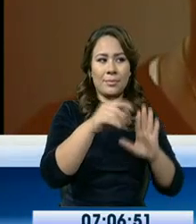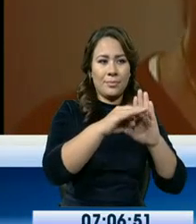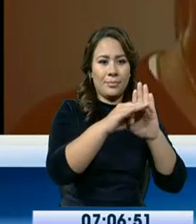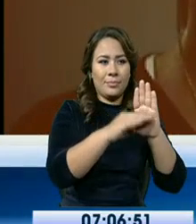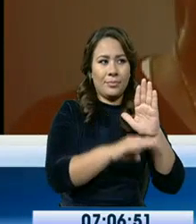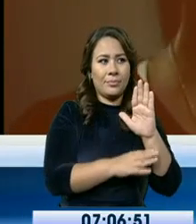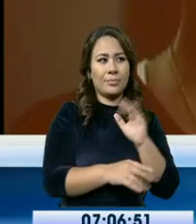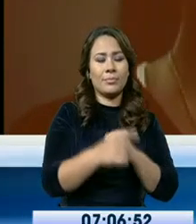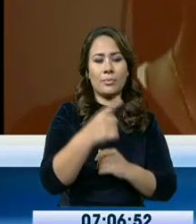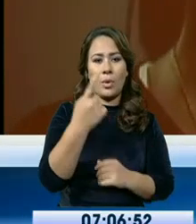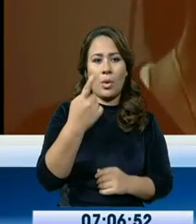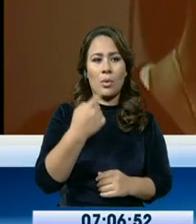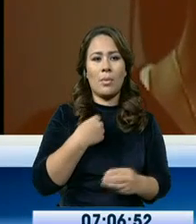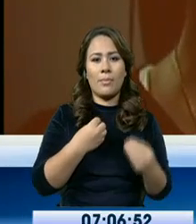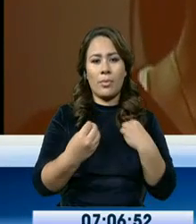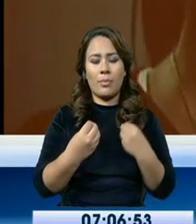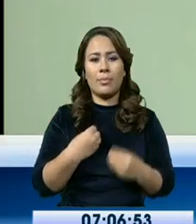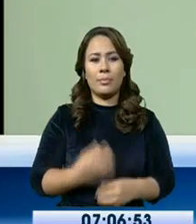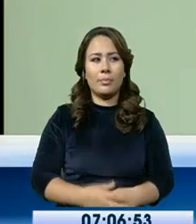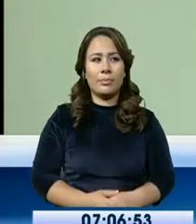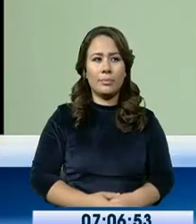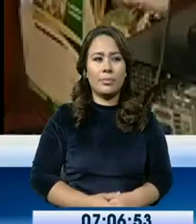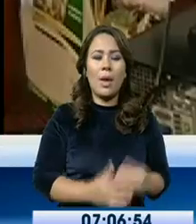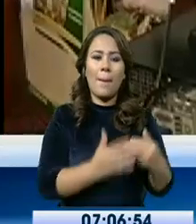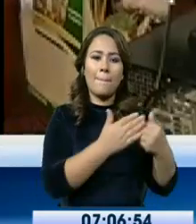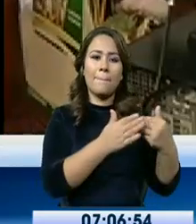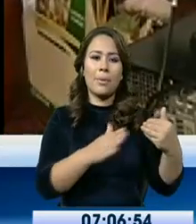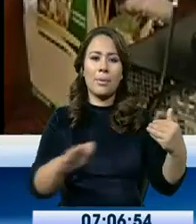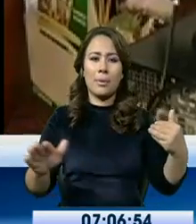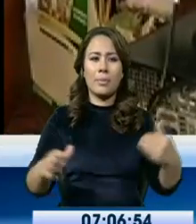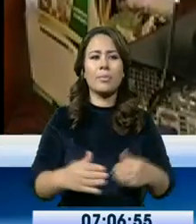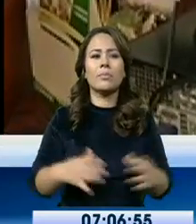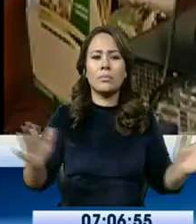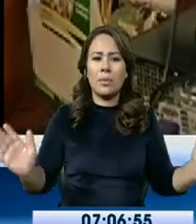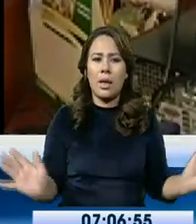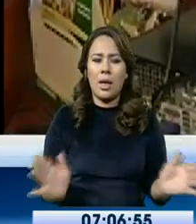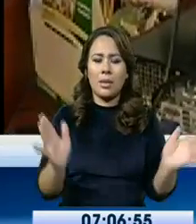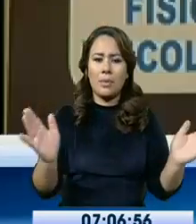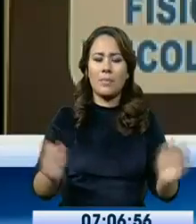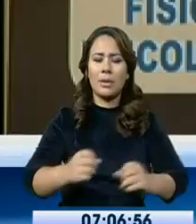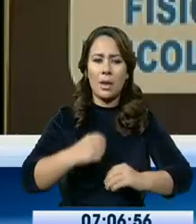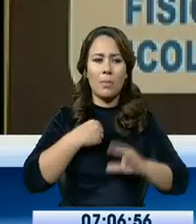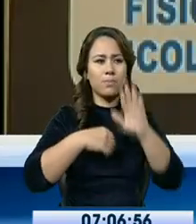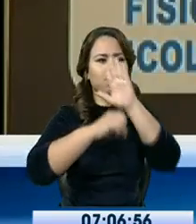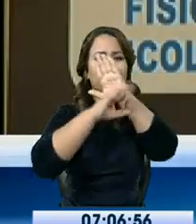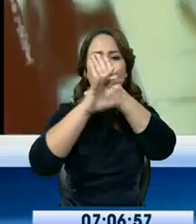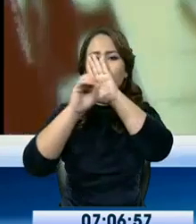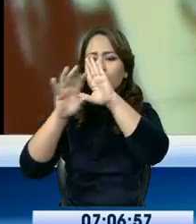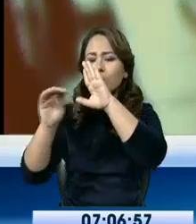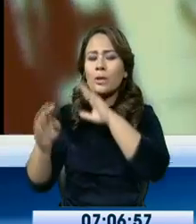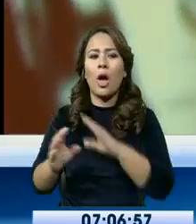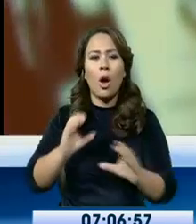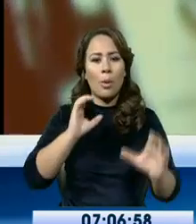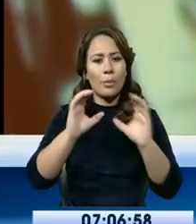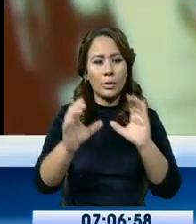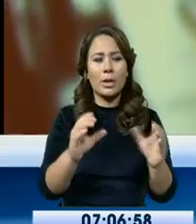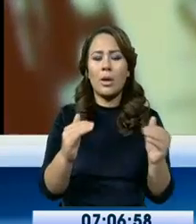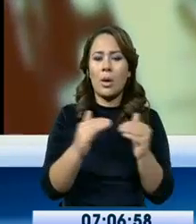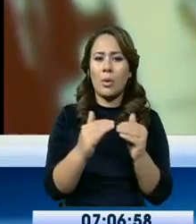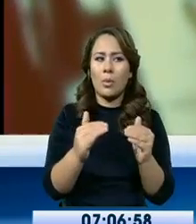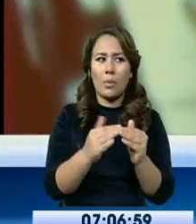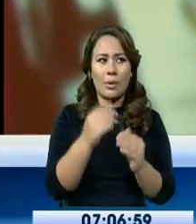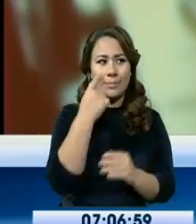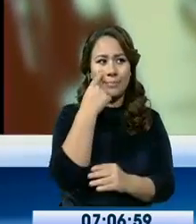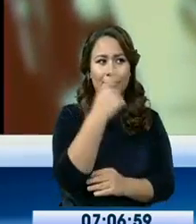una disposición general. El plan de acción dispone el emprendimiento de una campaña de comunicación, así como la creación de